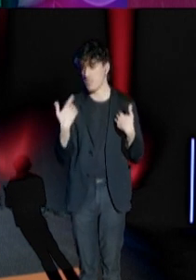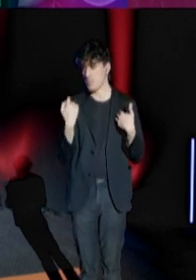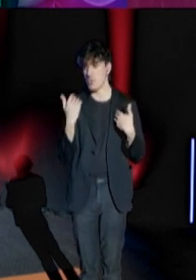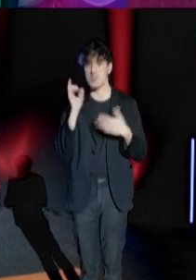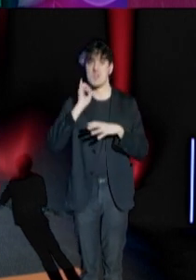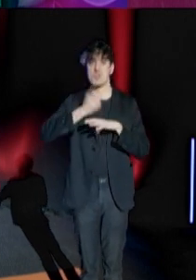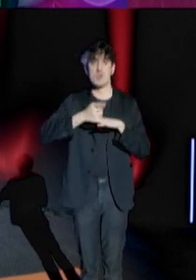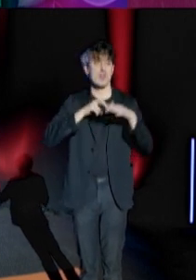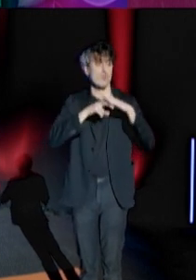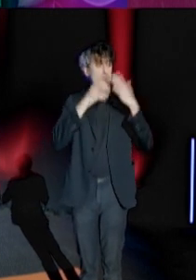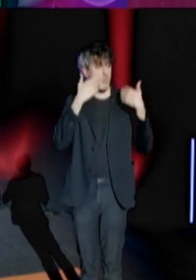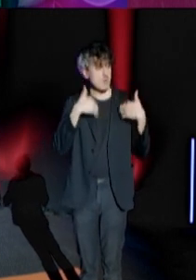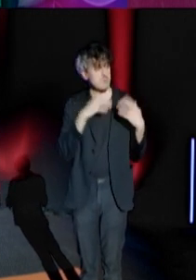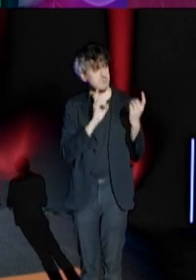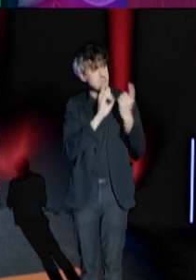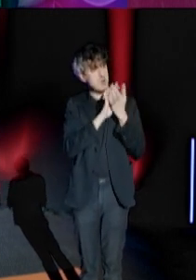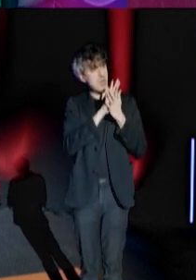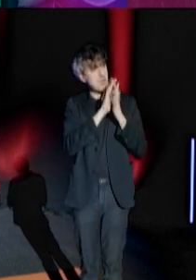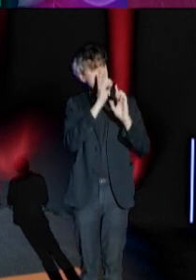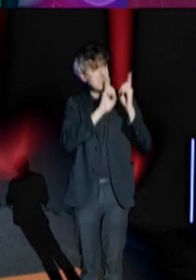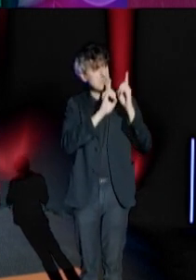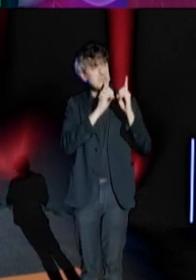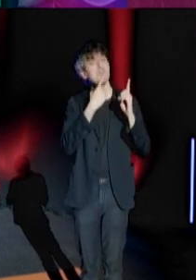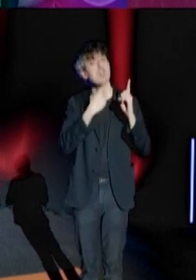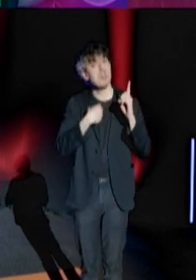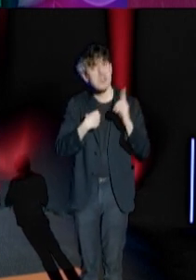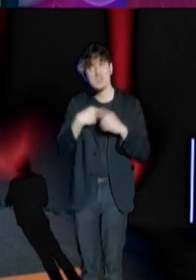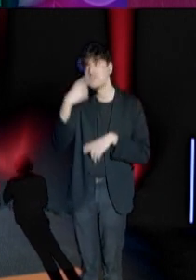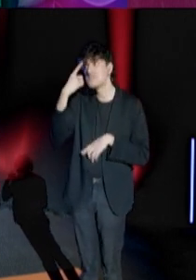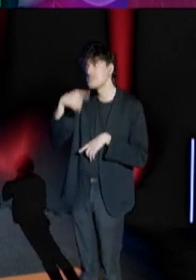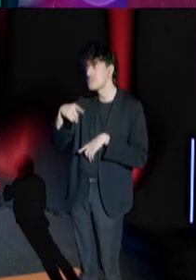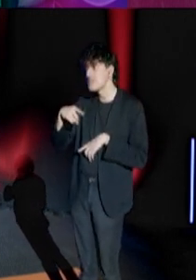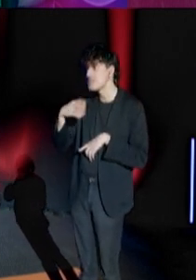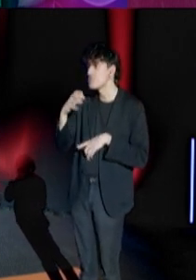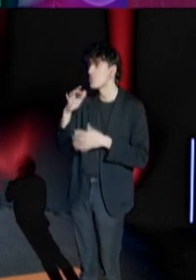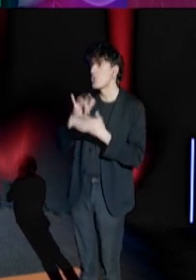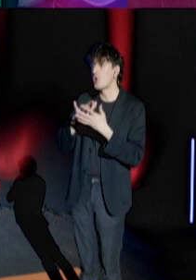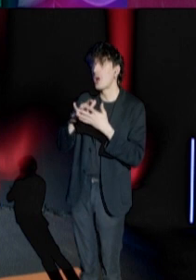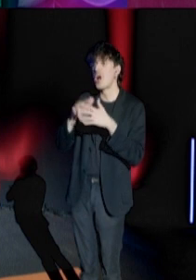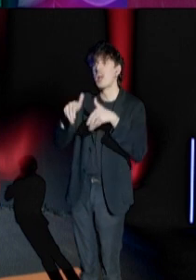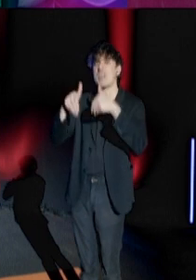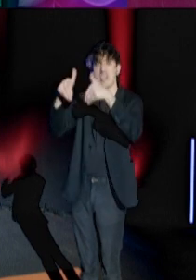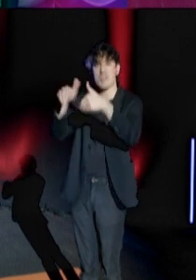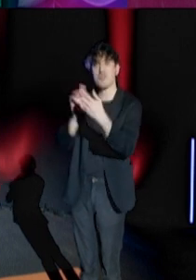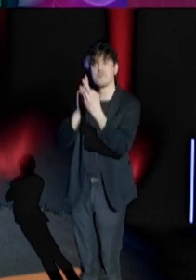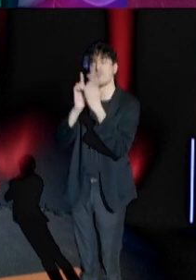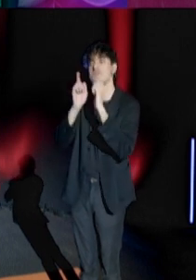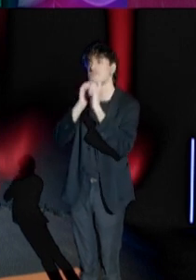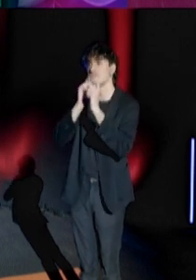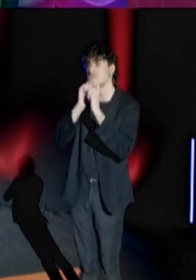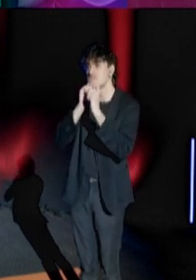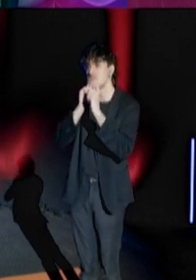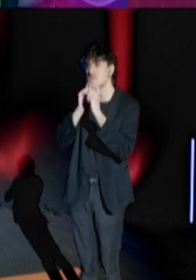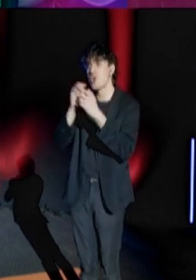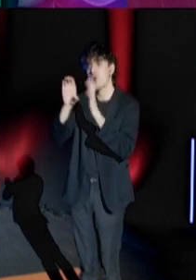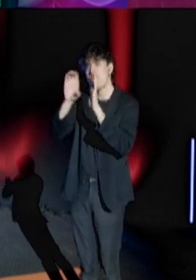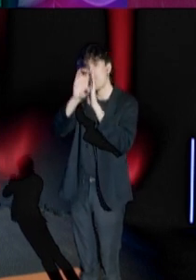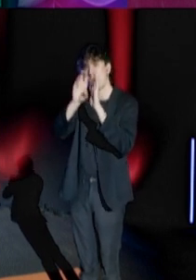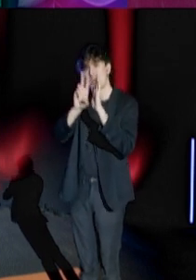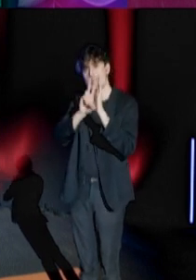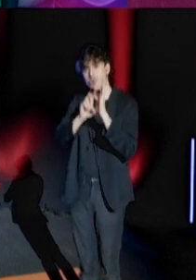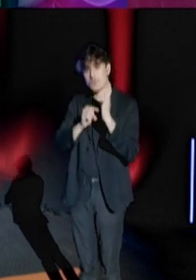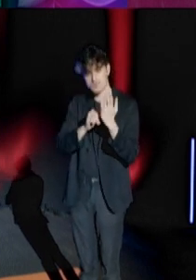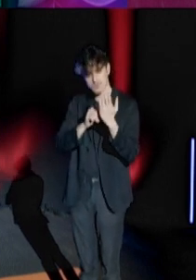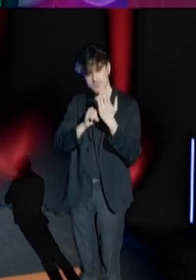humanos y me decía sabes lo más interesante que cuando le voy a hacer un a una entrevista a un candidato le pregunto a copilot con el currículum delante qué